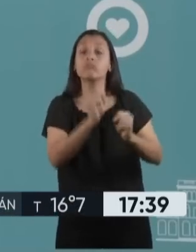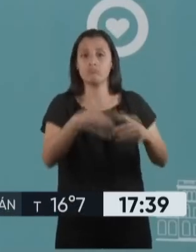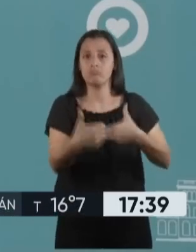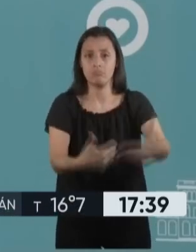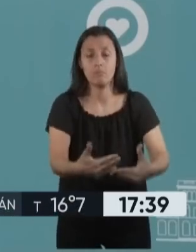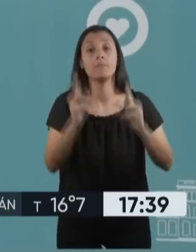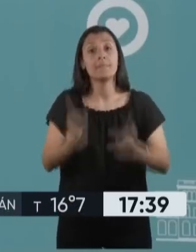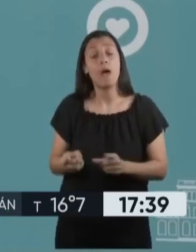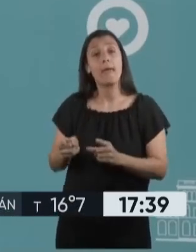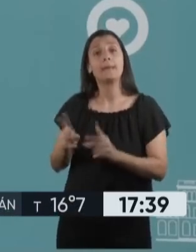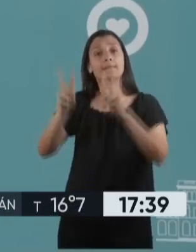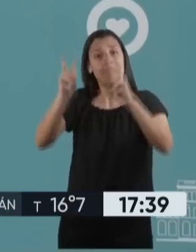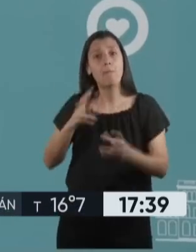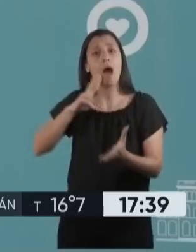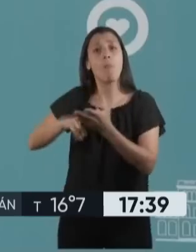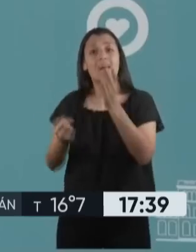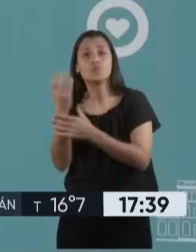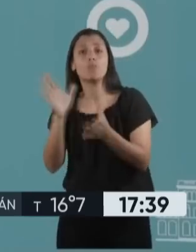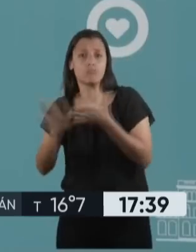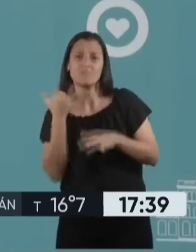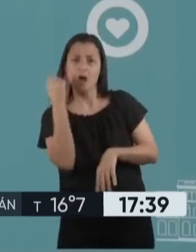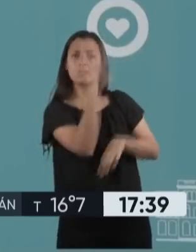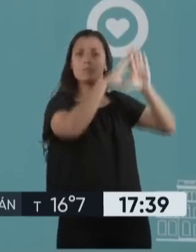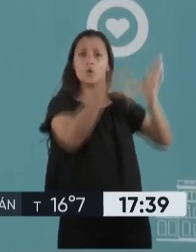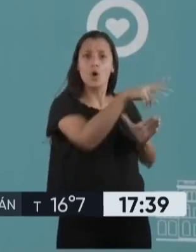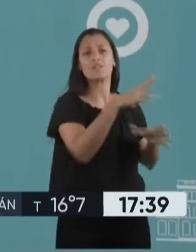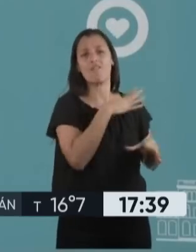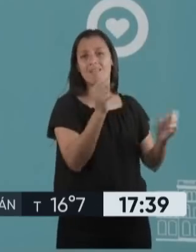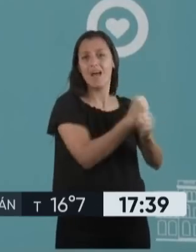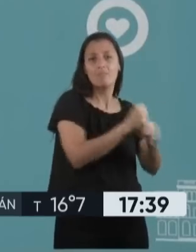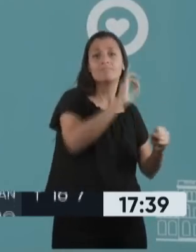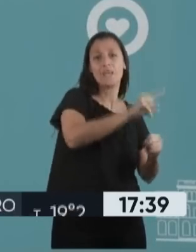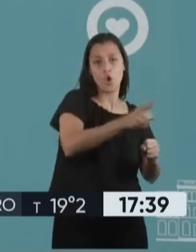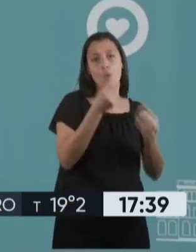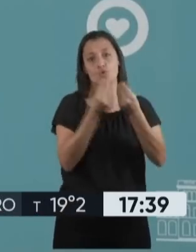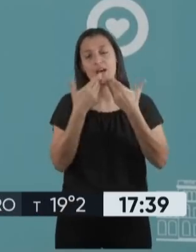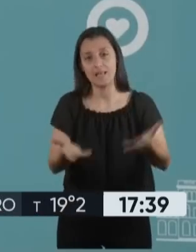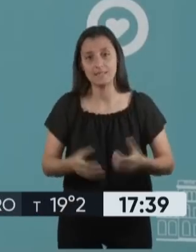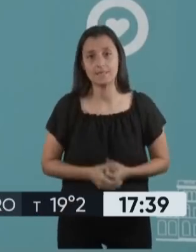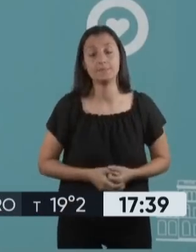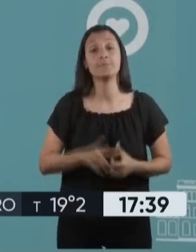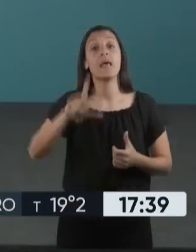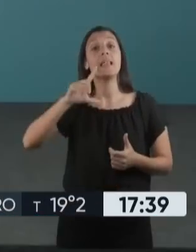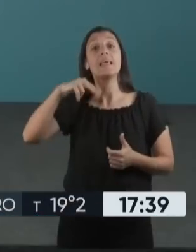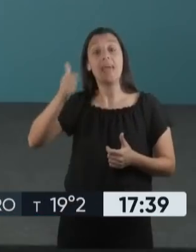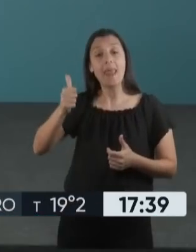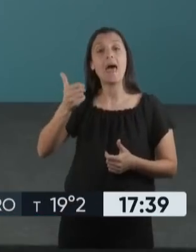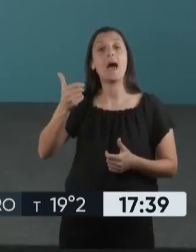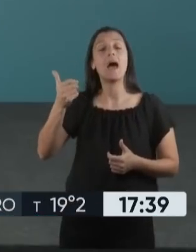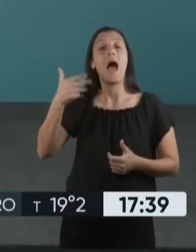sabe, está en el Congreso, no es que se va a volver o a ir, está en el Congreso para su debate. Muchas gracias. Liliana Franco, de